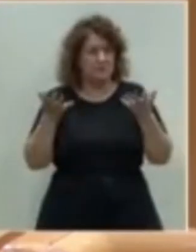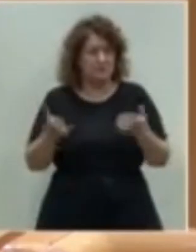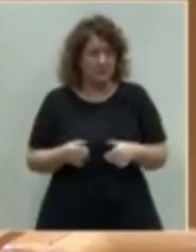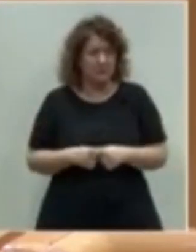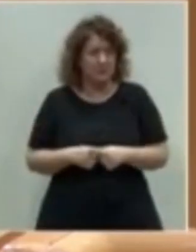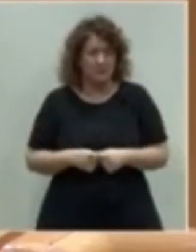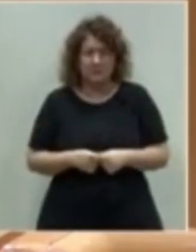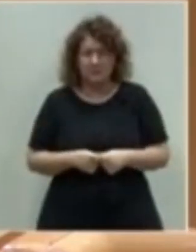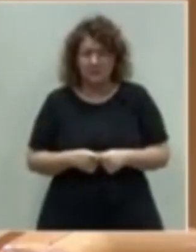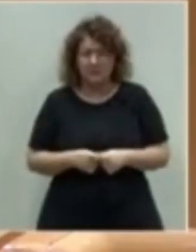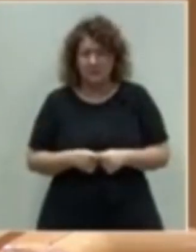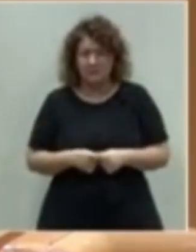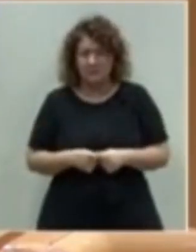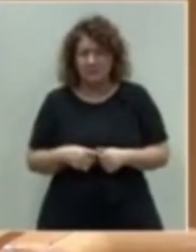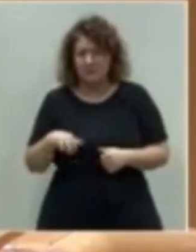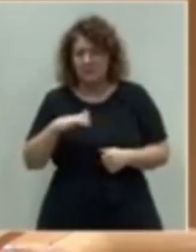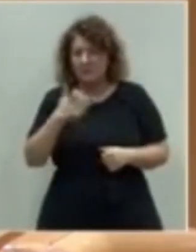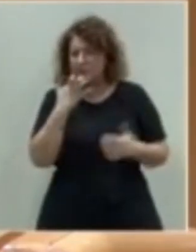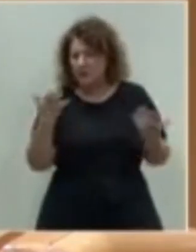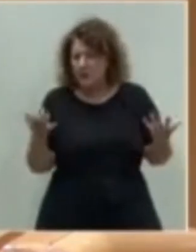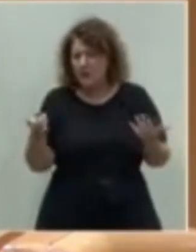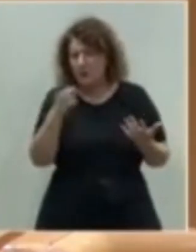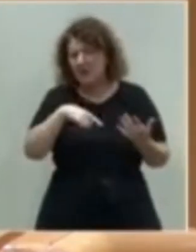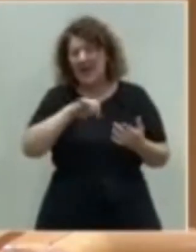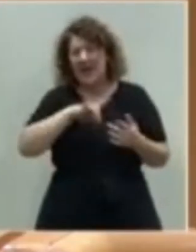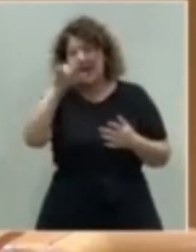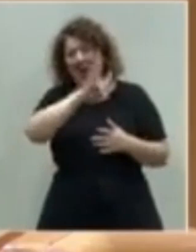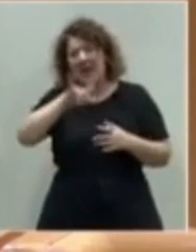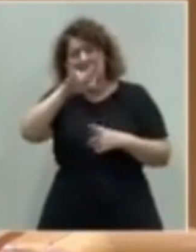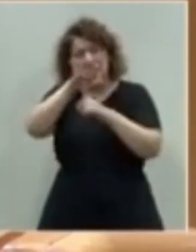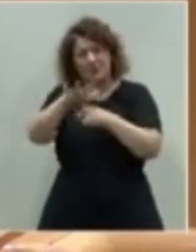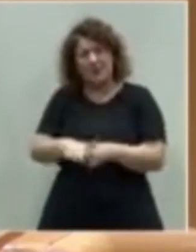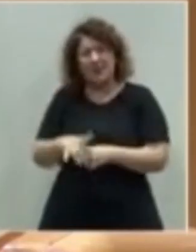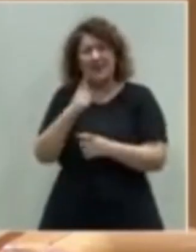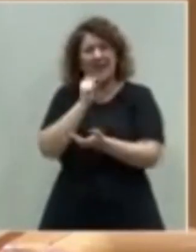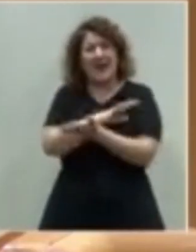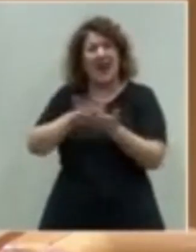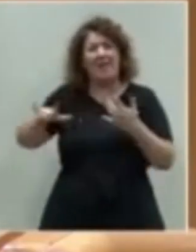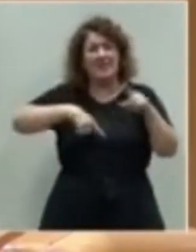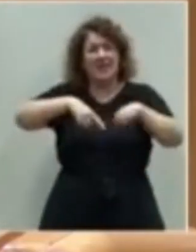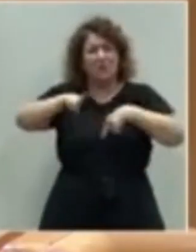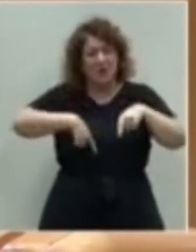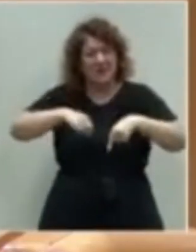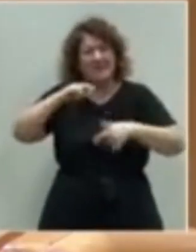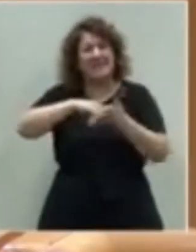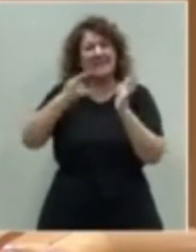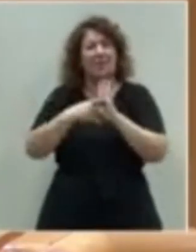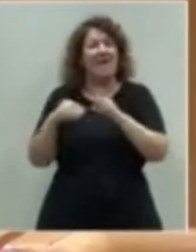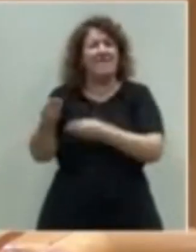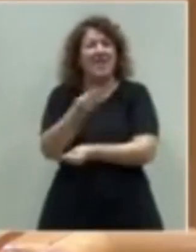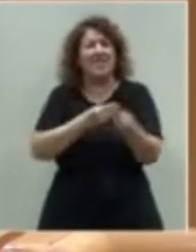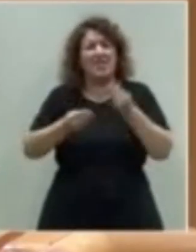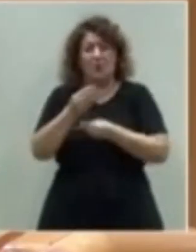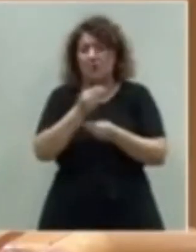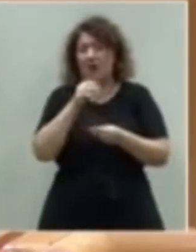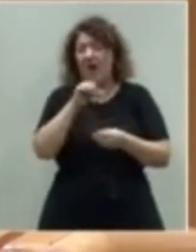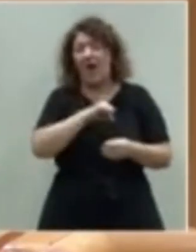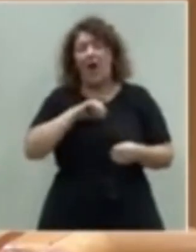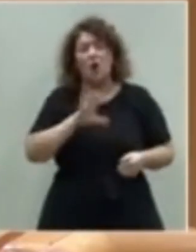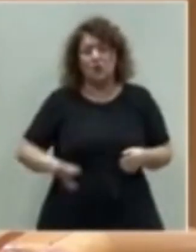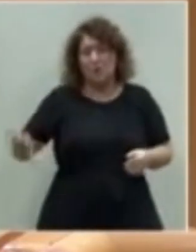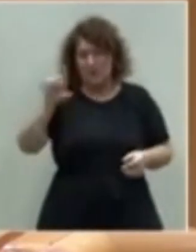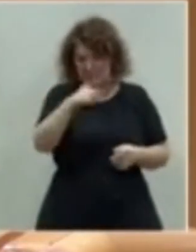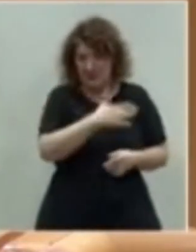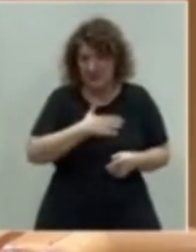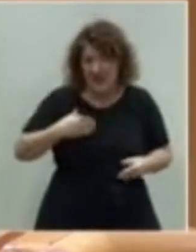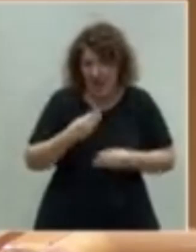de financiación autonómica. ¿O es que también va a excluir a los canarios, al igual que de la gratuidad del transporte, del sistema de financiación autonómica? ¿Es lo que pretende hacer